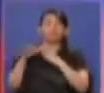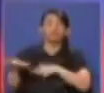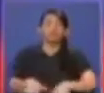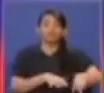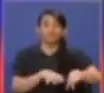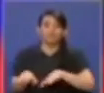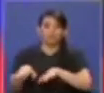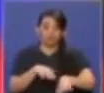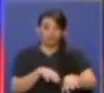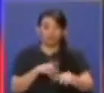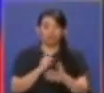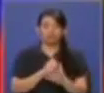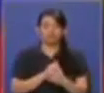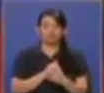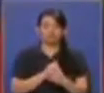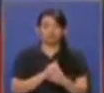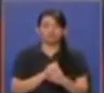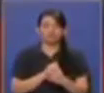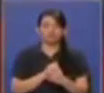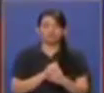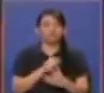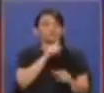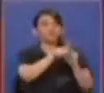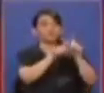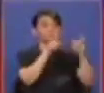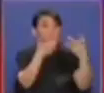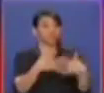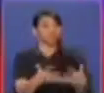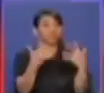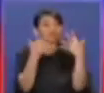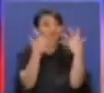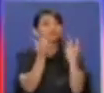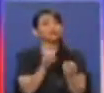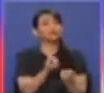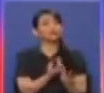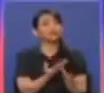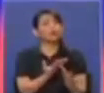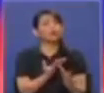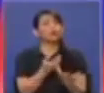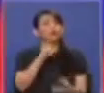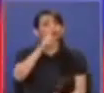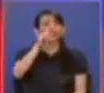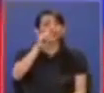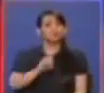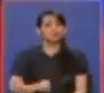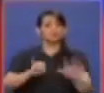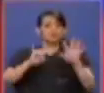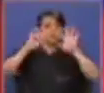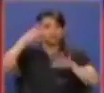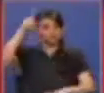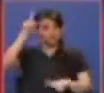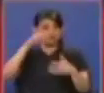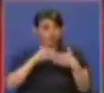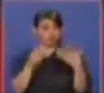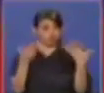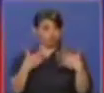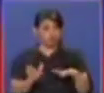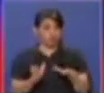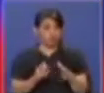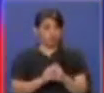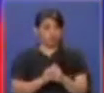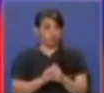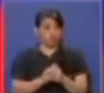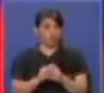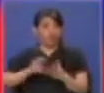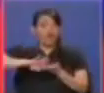estratégicos. Rápidamente, las obras, ¿cuánto estamos ejecutando? Solo Ecuador Estratégico, 106 millones de dólares, y eso creo que no incluye el